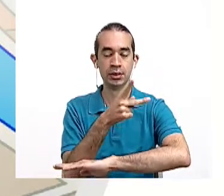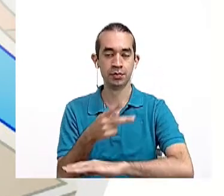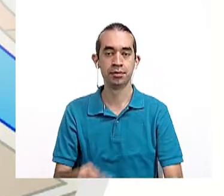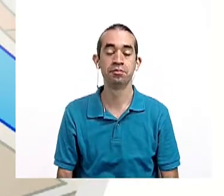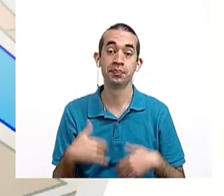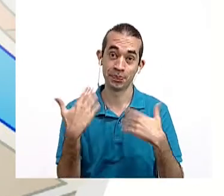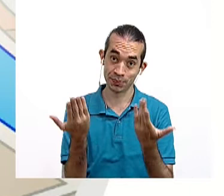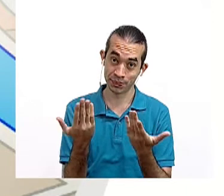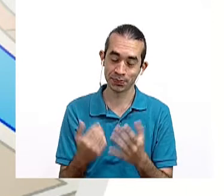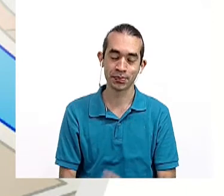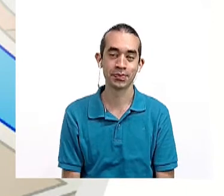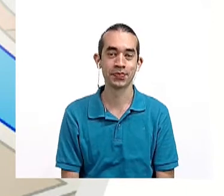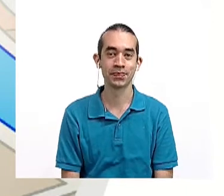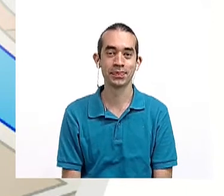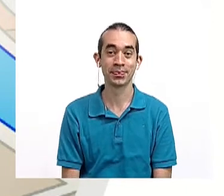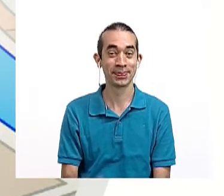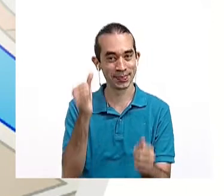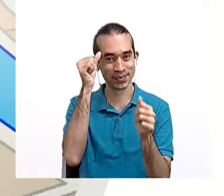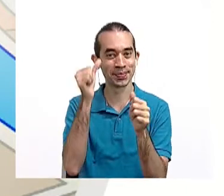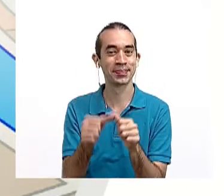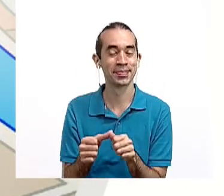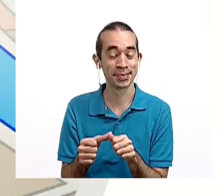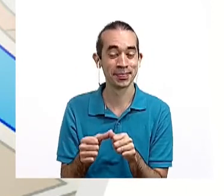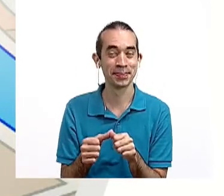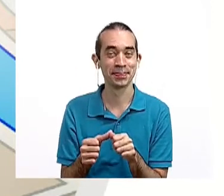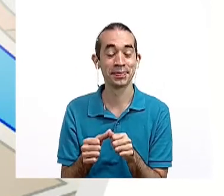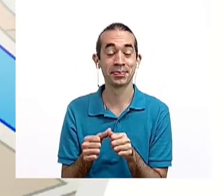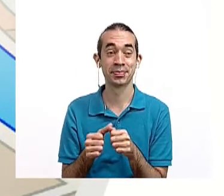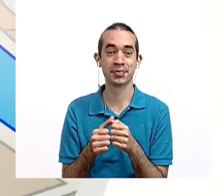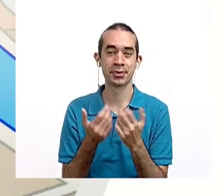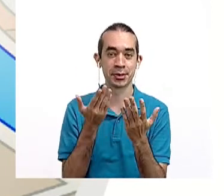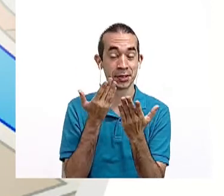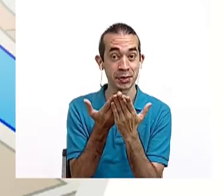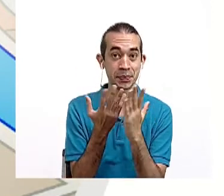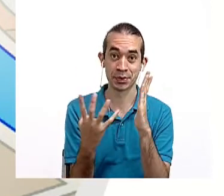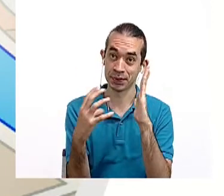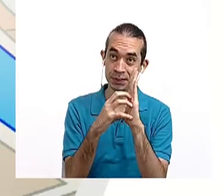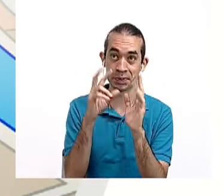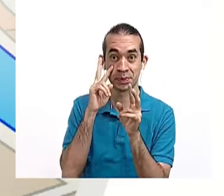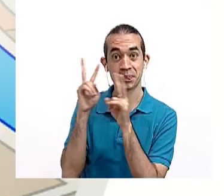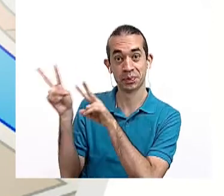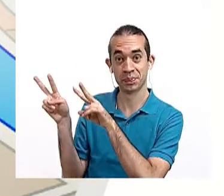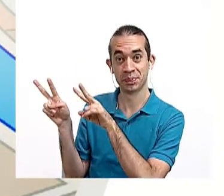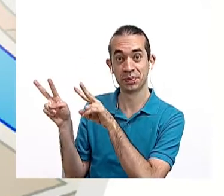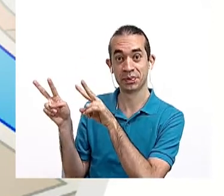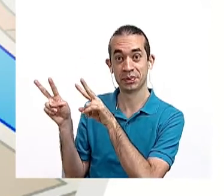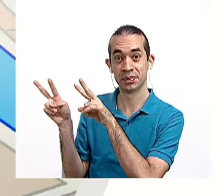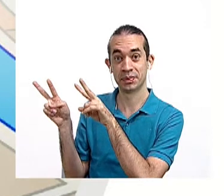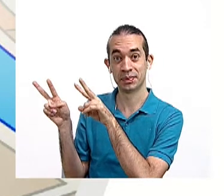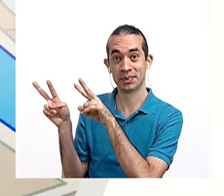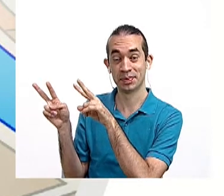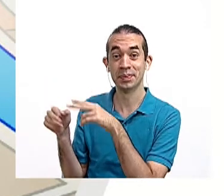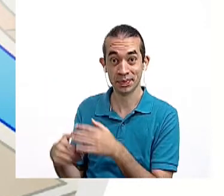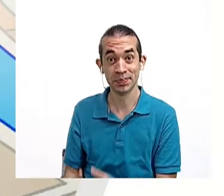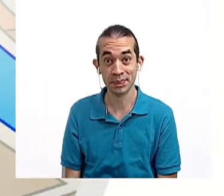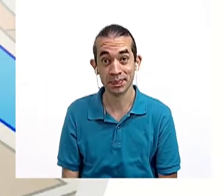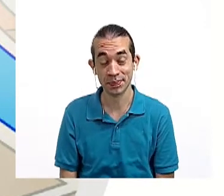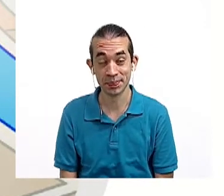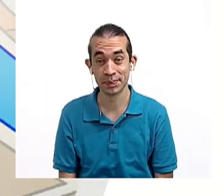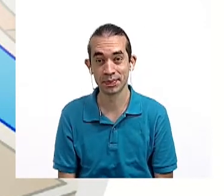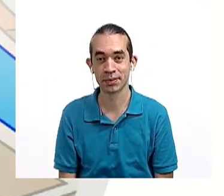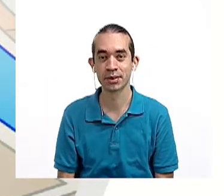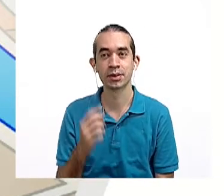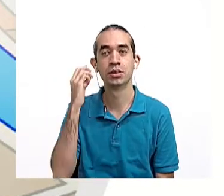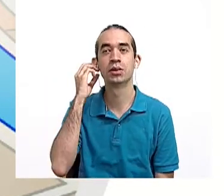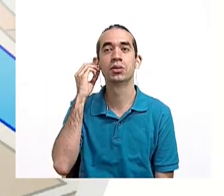Bueno, recuerden, vamos a hacer un acercamiento al texto. ¿Ven la imagen en pantalla? Ajá,